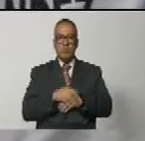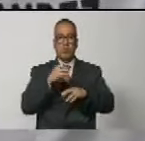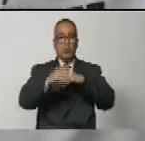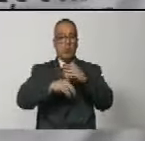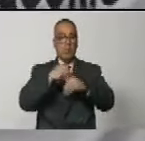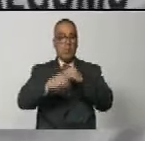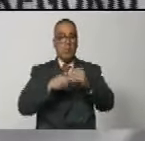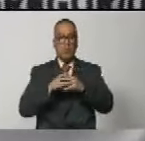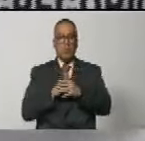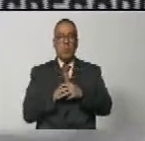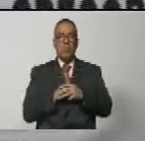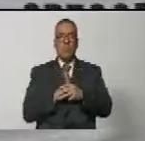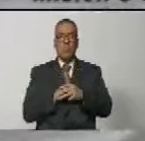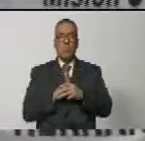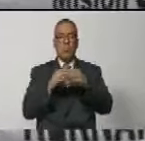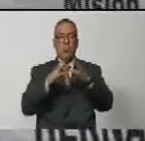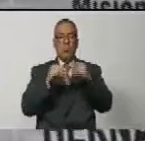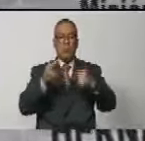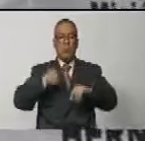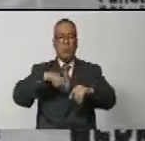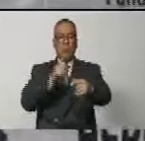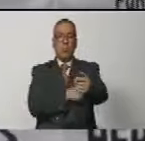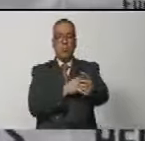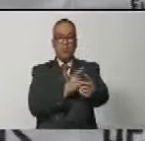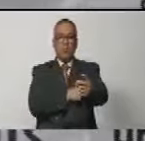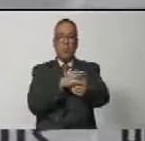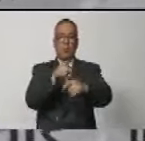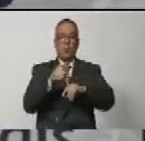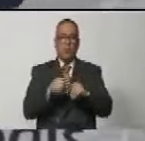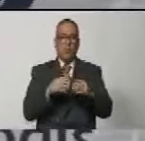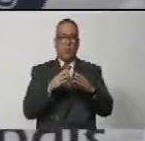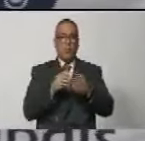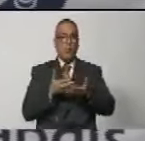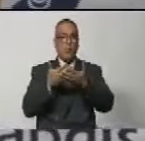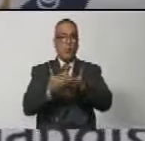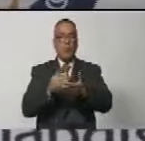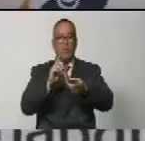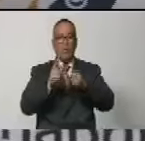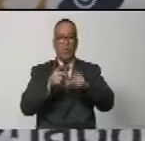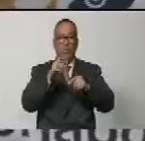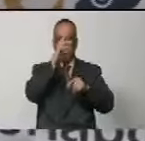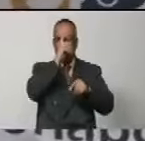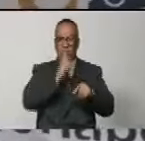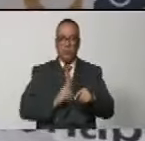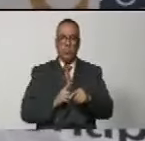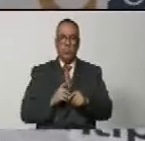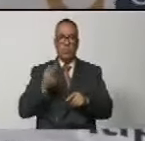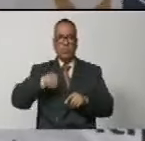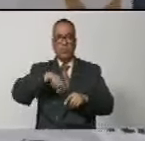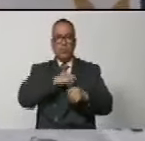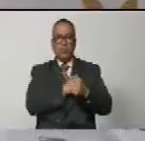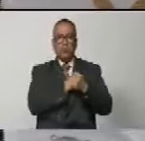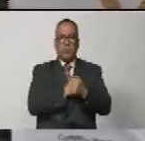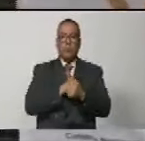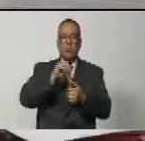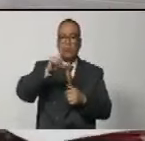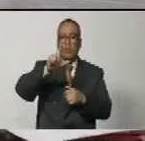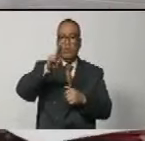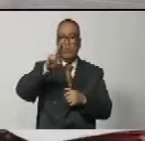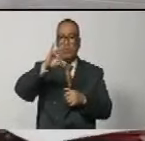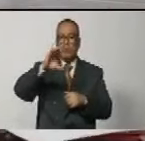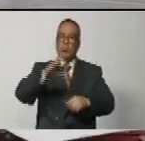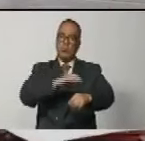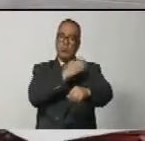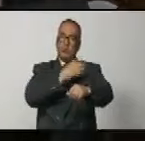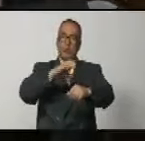impreso en todas nuestras hermanas y hermanos portadoras de alguna discapacidad. Nuestra querida Lucía Valentina,